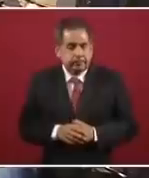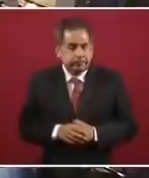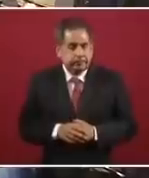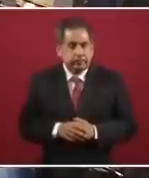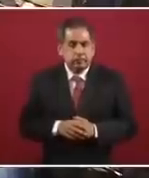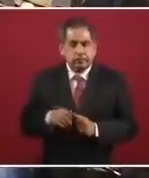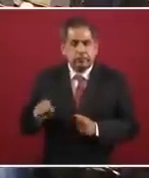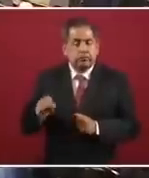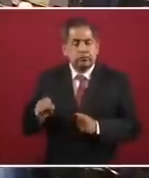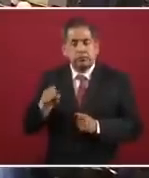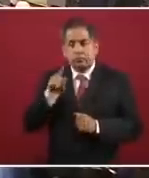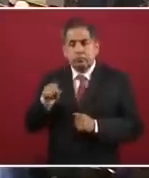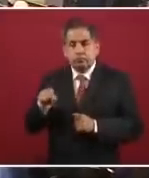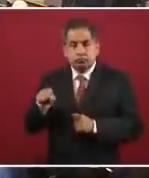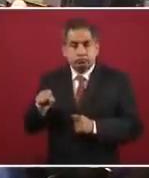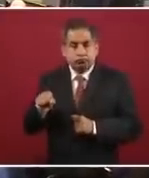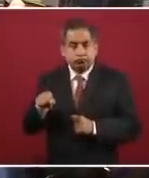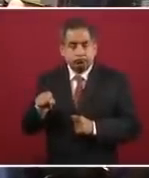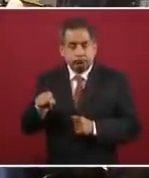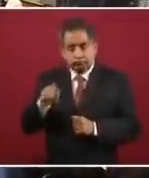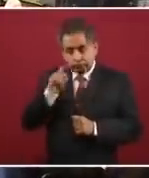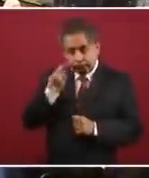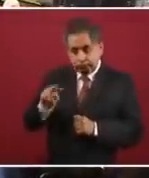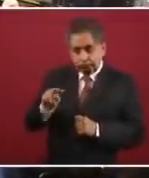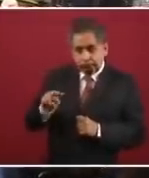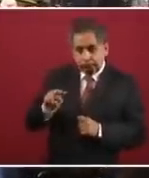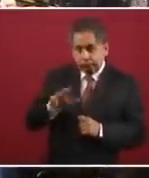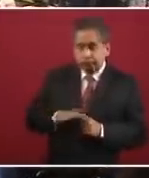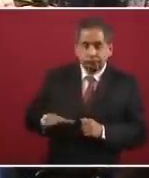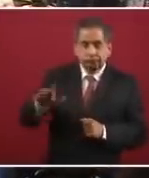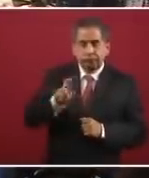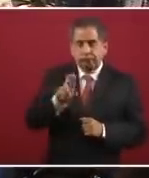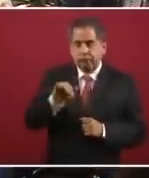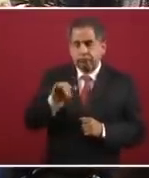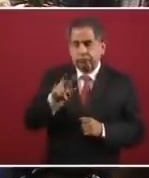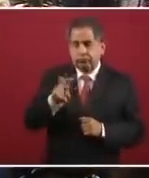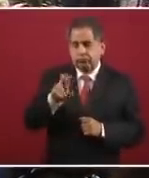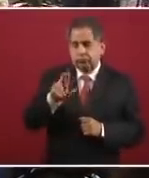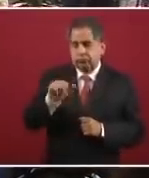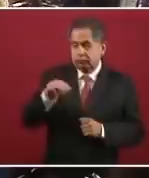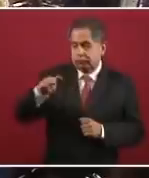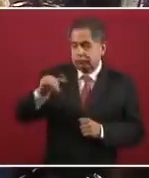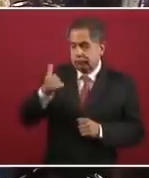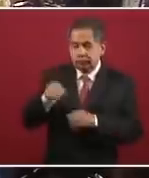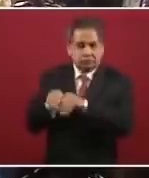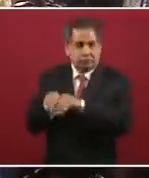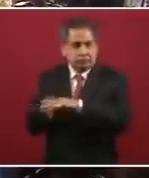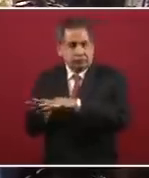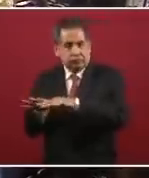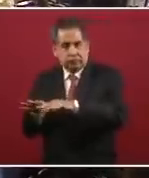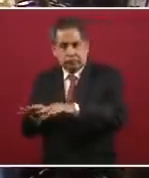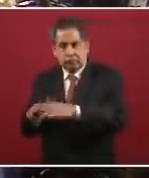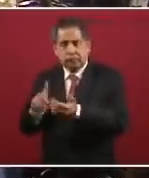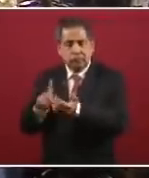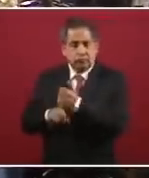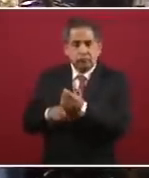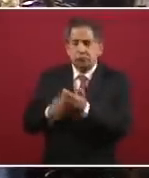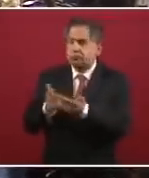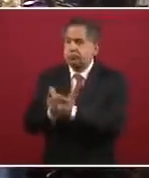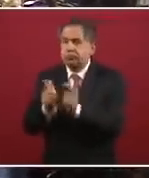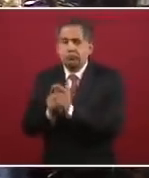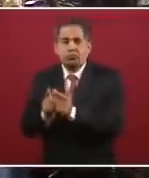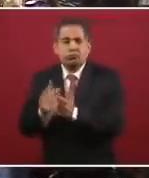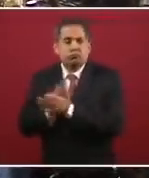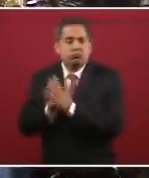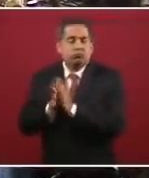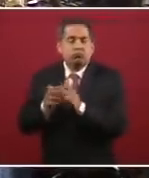ido hacia toda la comunidad de la Riviera Maya y también forman parte de grupos,